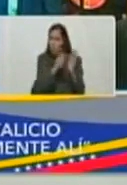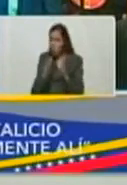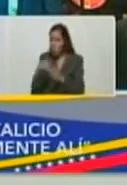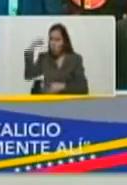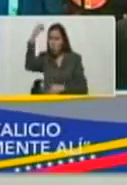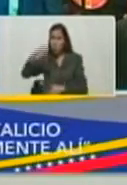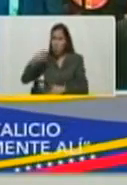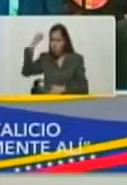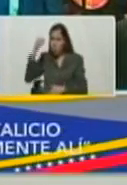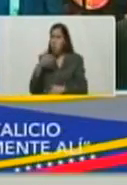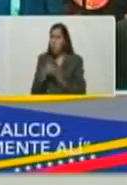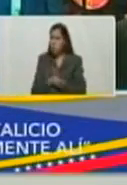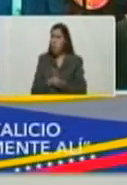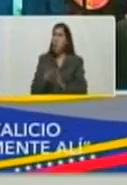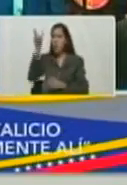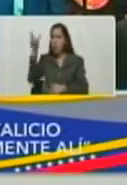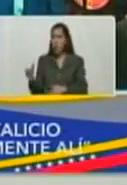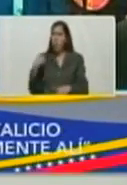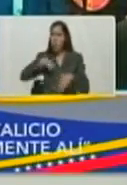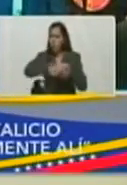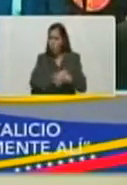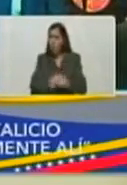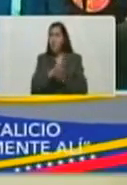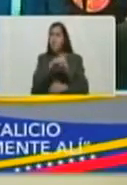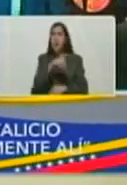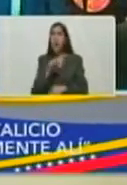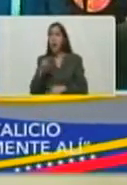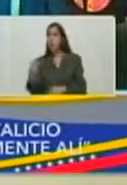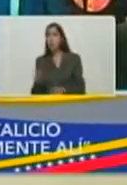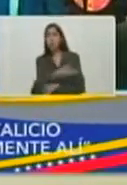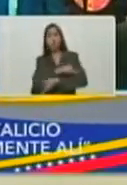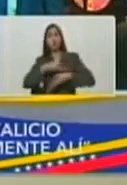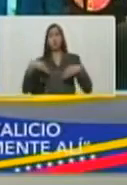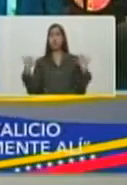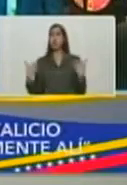Diego Armando Maradona. Quienes la vieron me dicen que es extraordinaria.